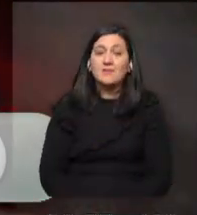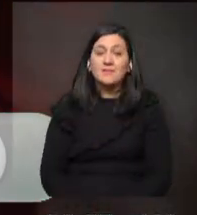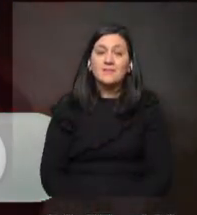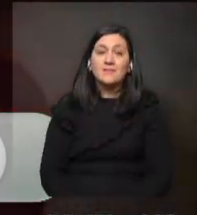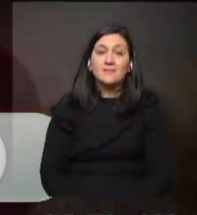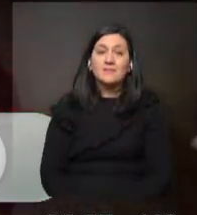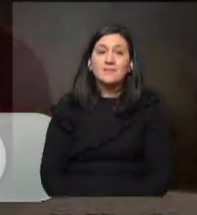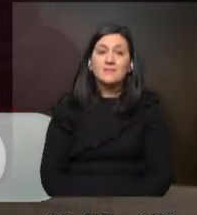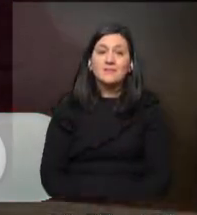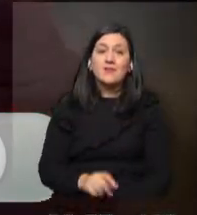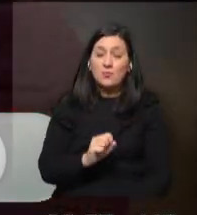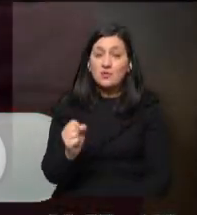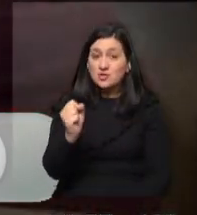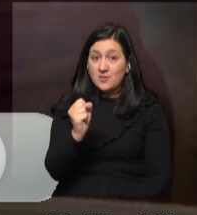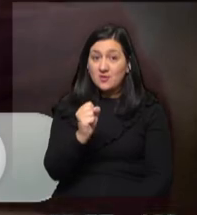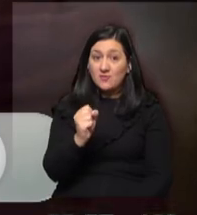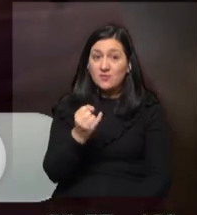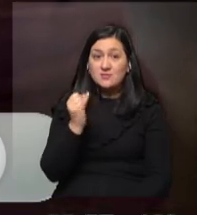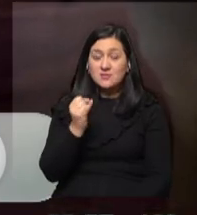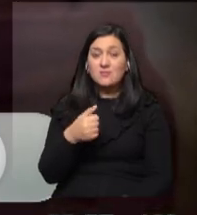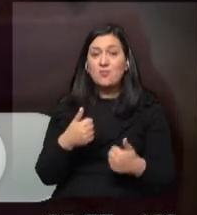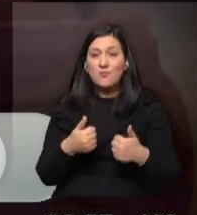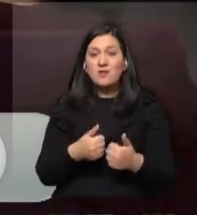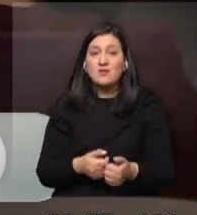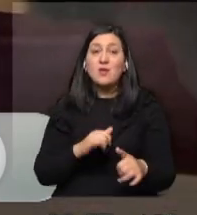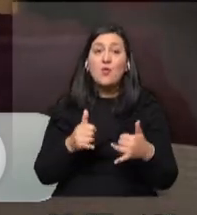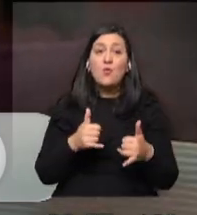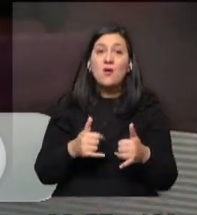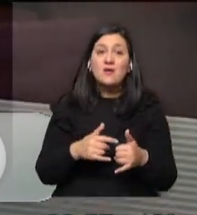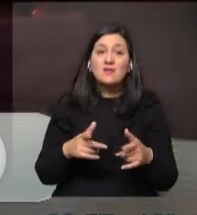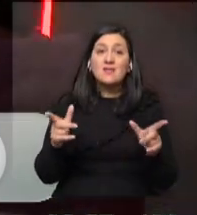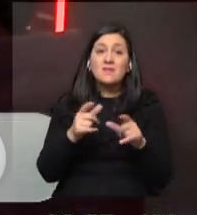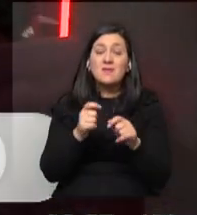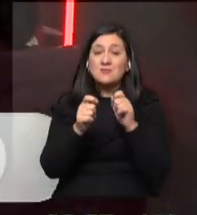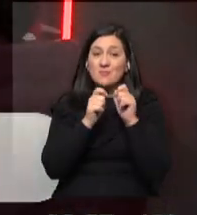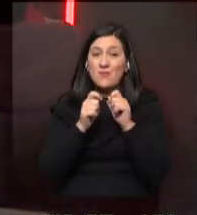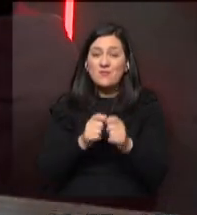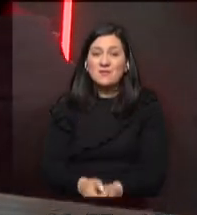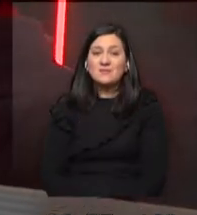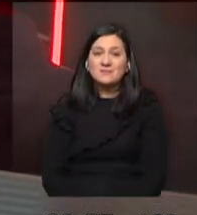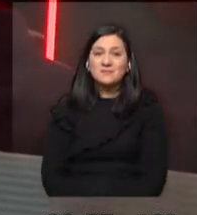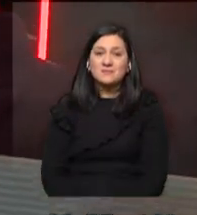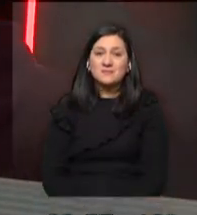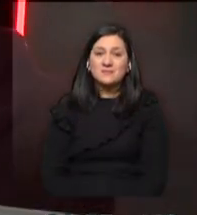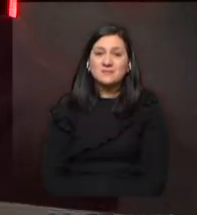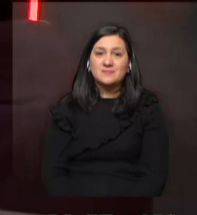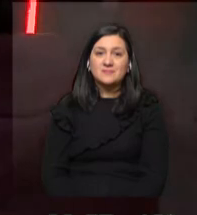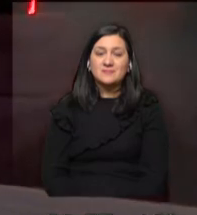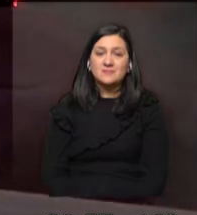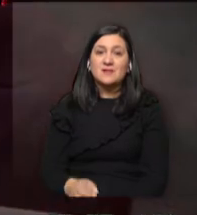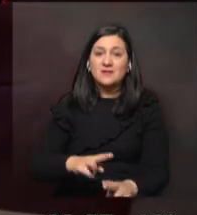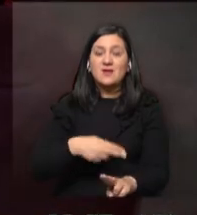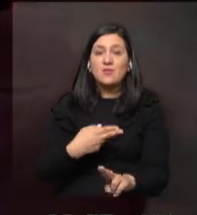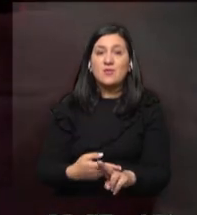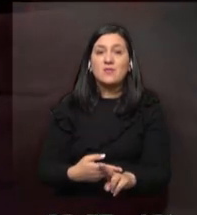Bueno, ¿se anima a tenerme el micro? Muy bien. Bueno, voy a jugar con los chicos y cerramos el móvil de esta manera. A ver. Bueno. Renovamos